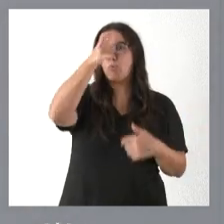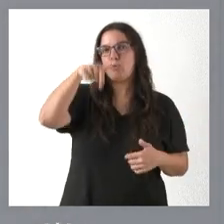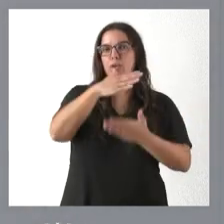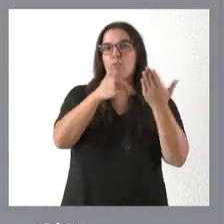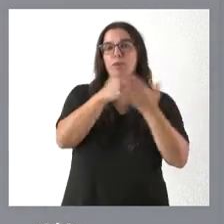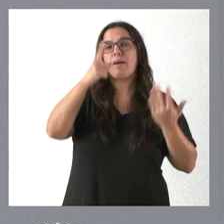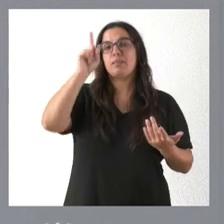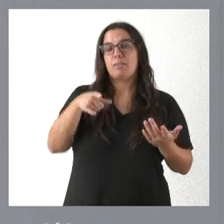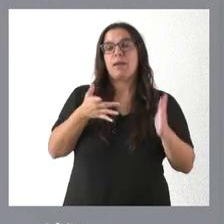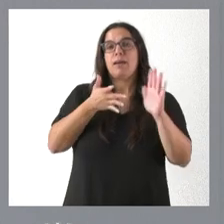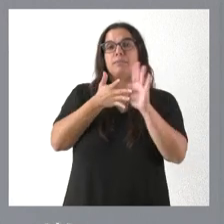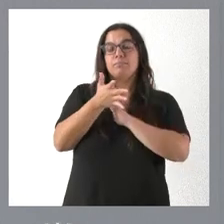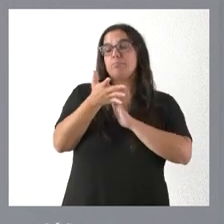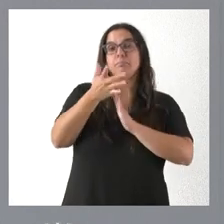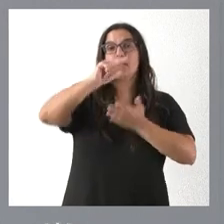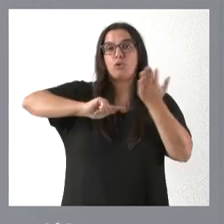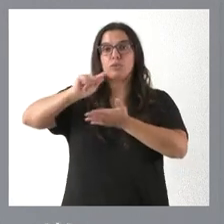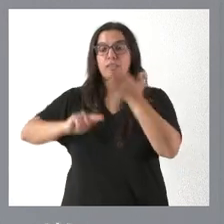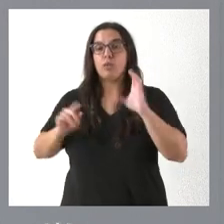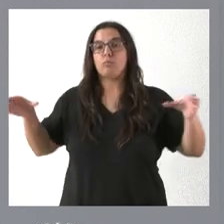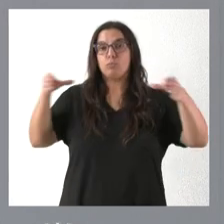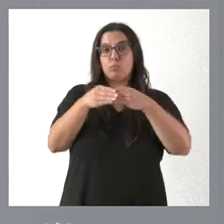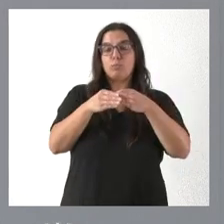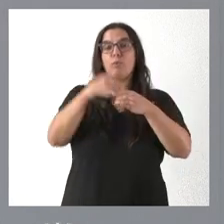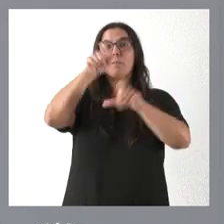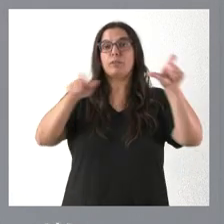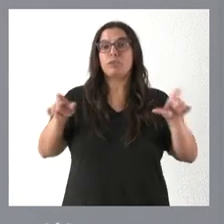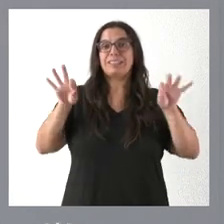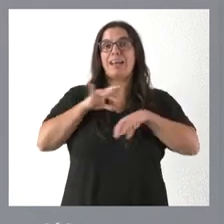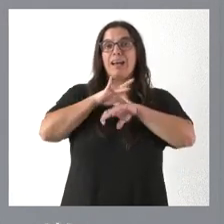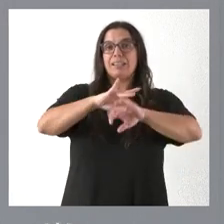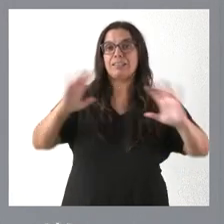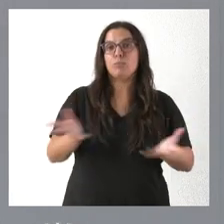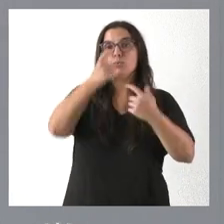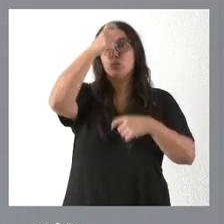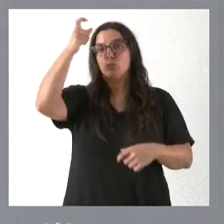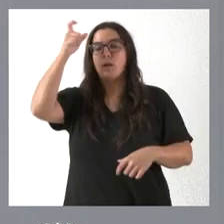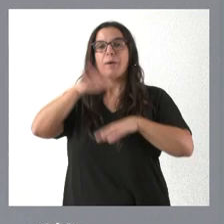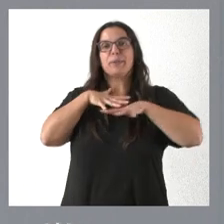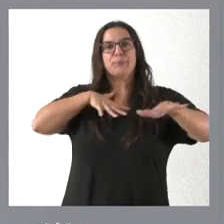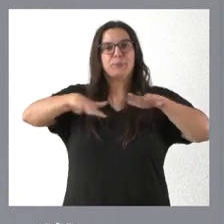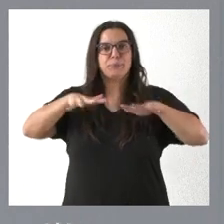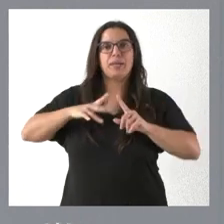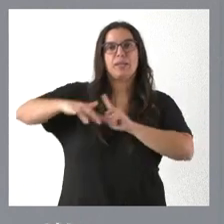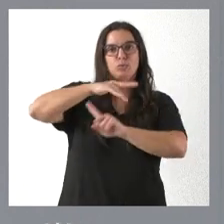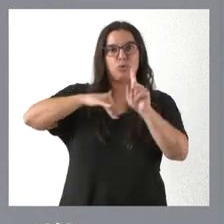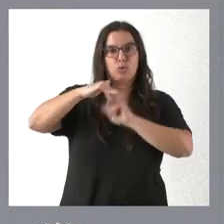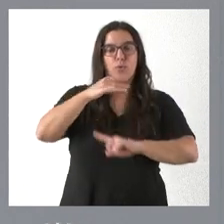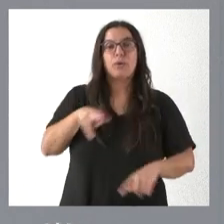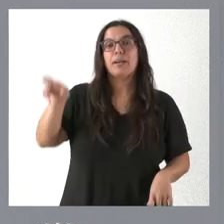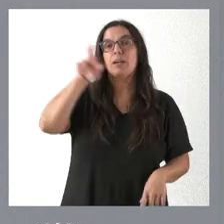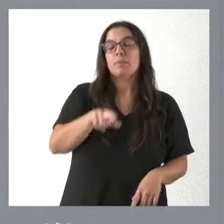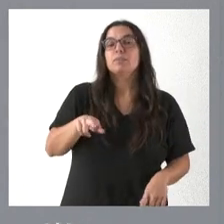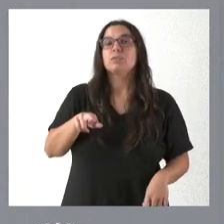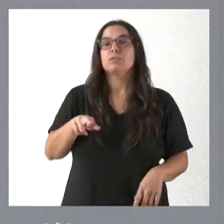con la tratada de un conjunto de personas en este caso a gente de impulso rural que vienen a dinamizar este entorno rural repito 6